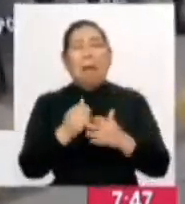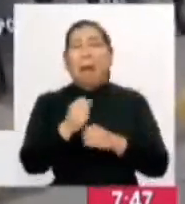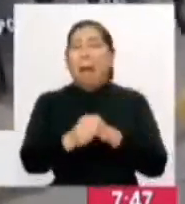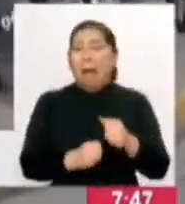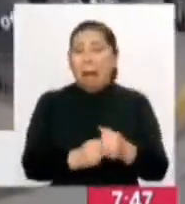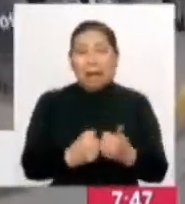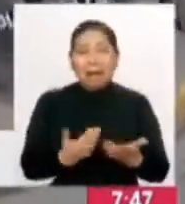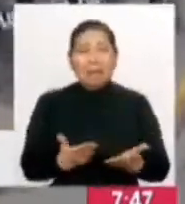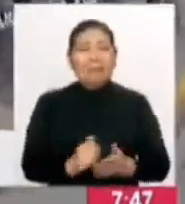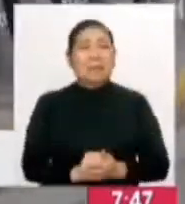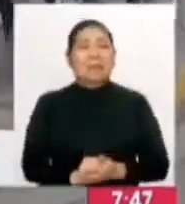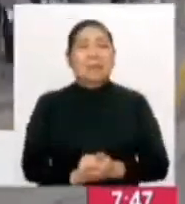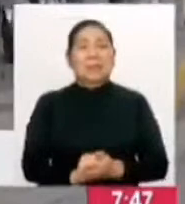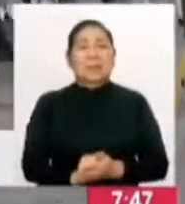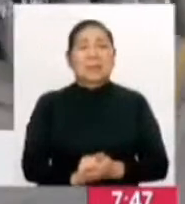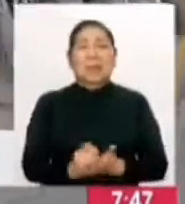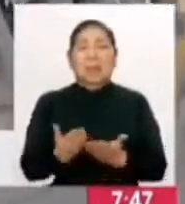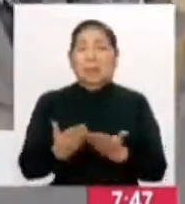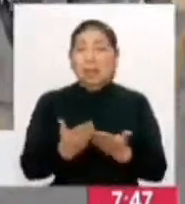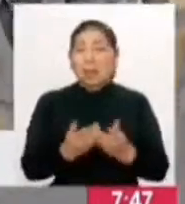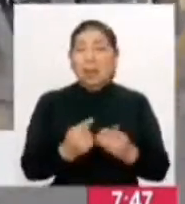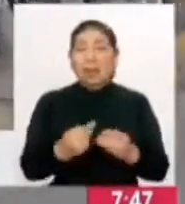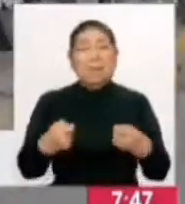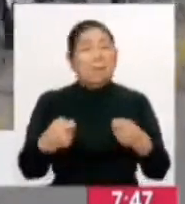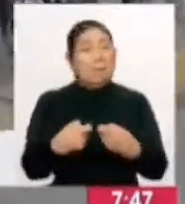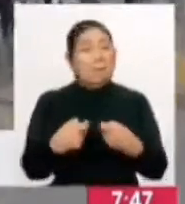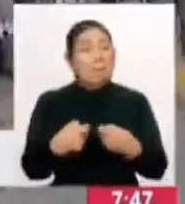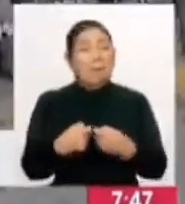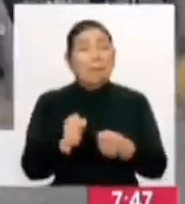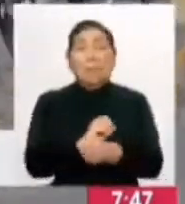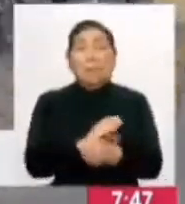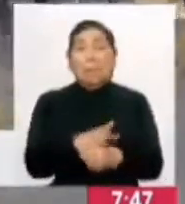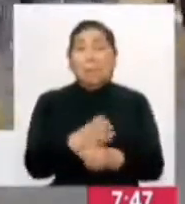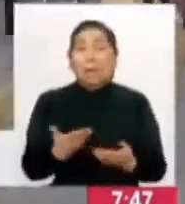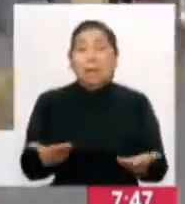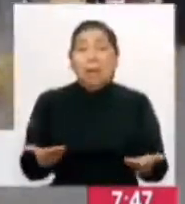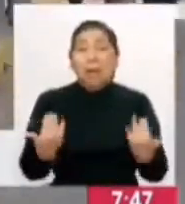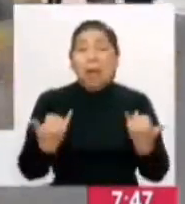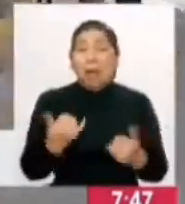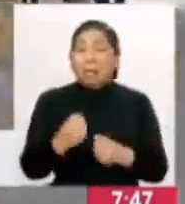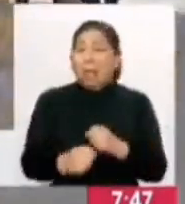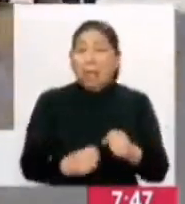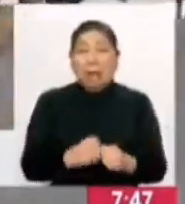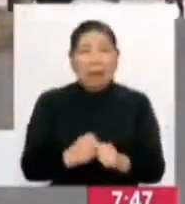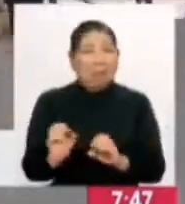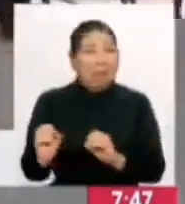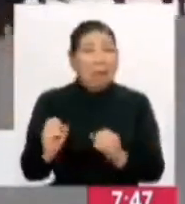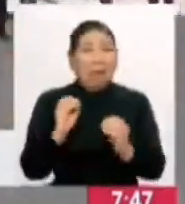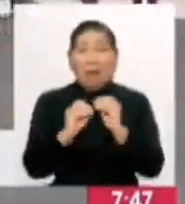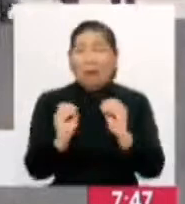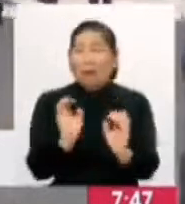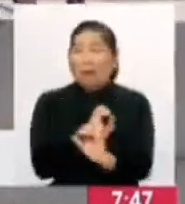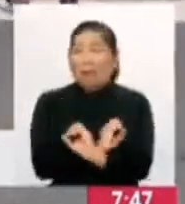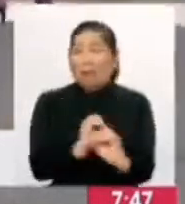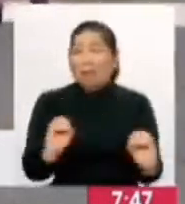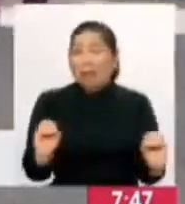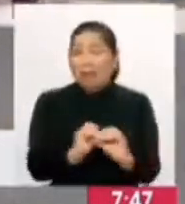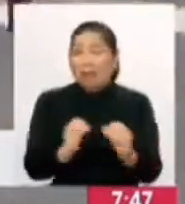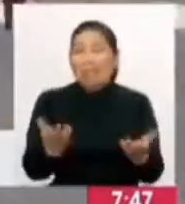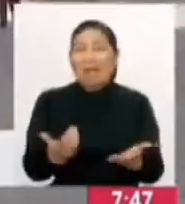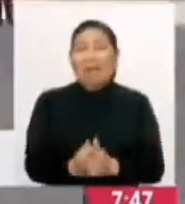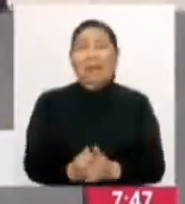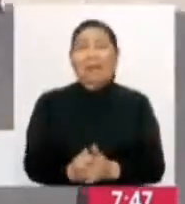2 años de educación virtual por la pandemia y en este año no se ha hecho las refacciones